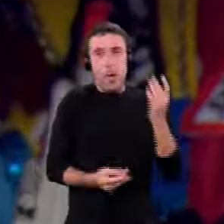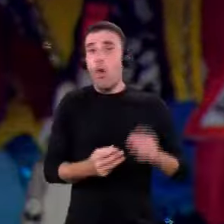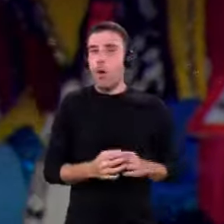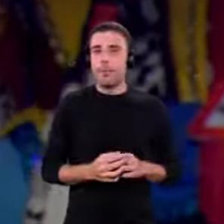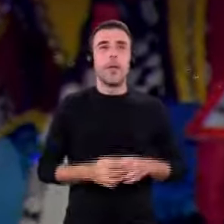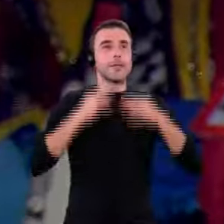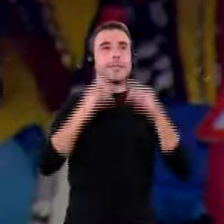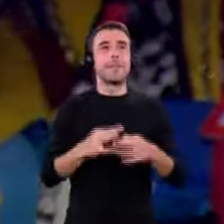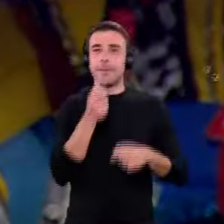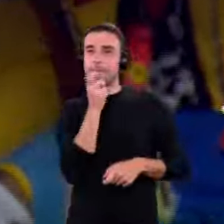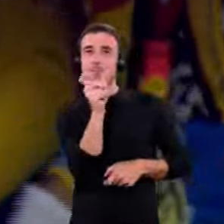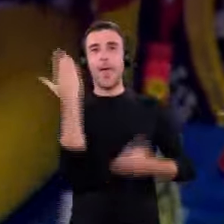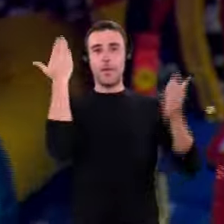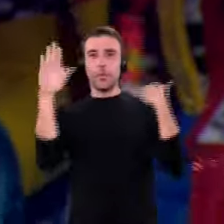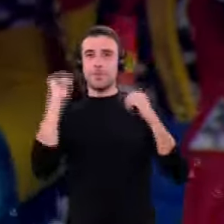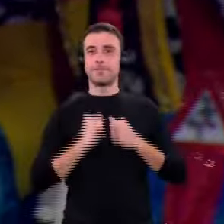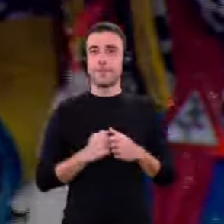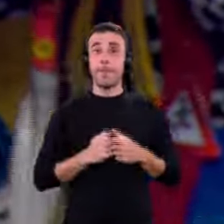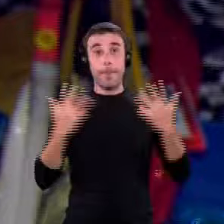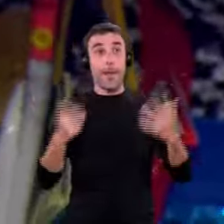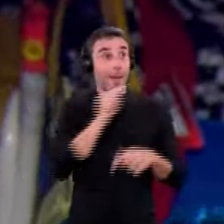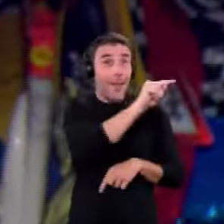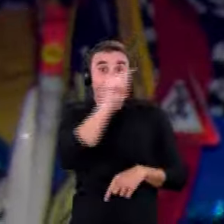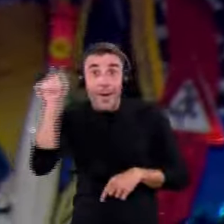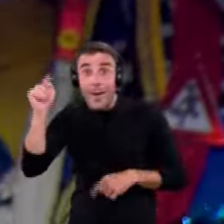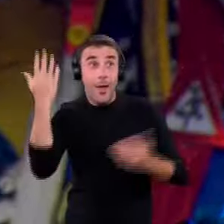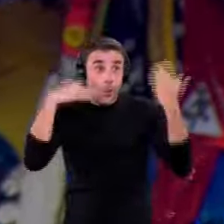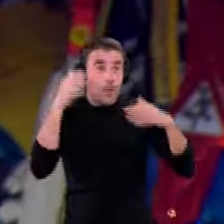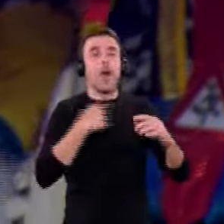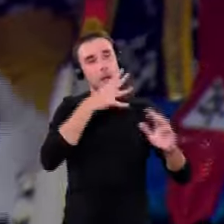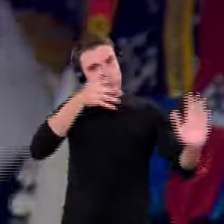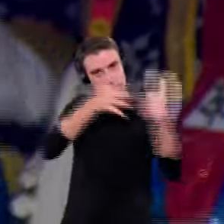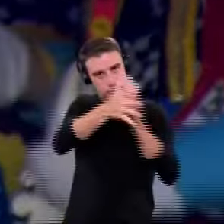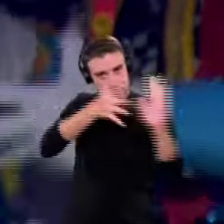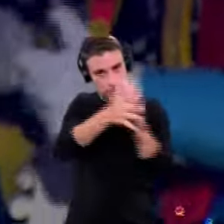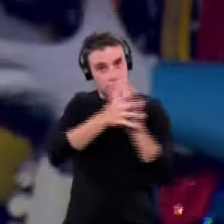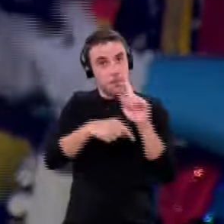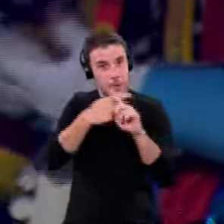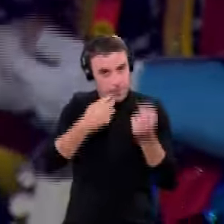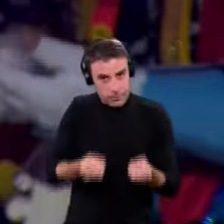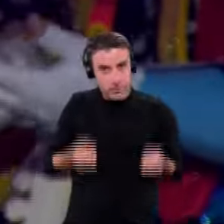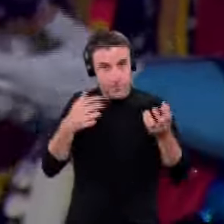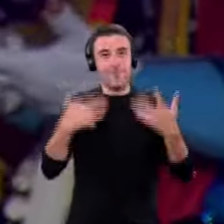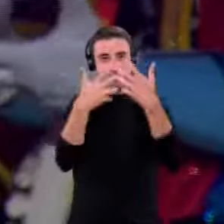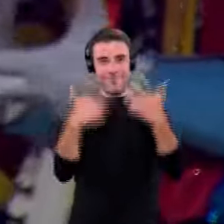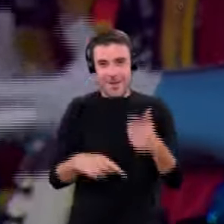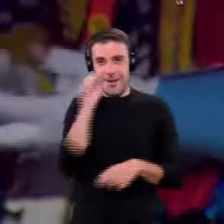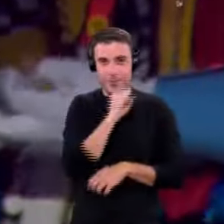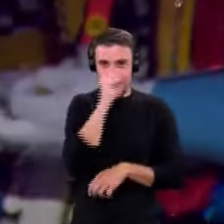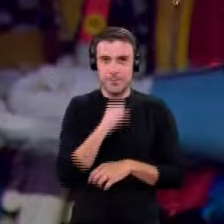siempre tenemos una excusita. Pues para ello, para explicárselo y para poder contarlo, hemos hecho esta canción. Se